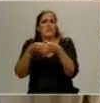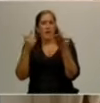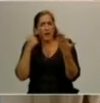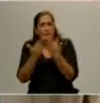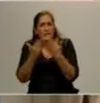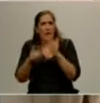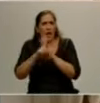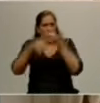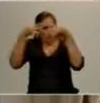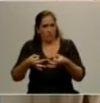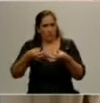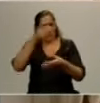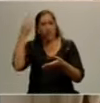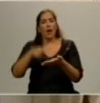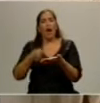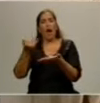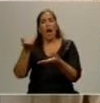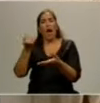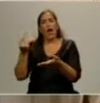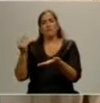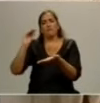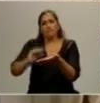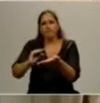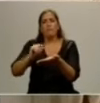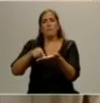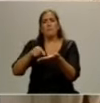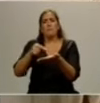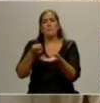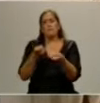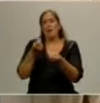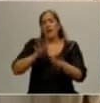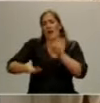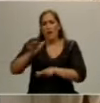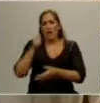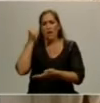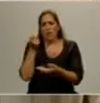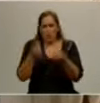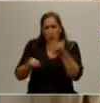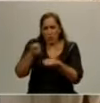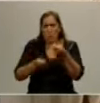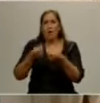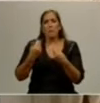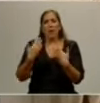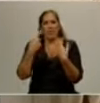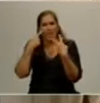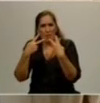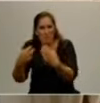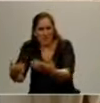ingentes recursos económicos y humanos para que pudiera llevar adelante la